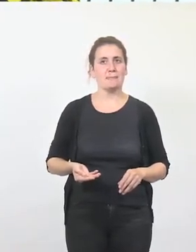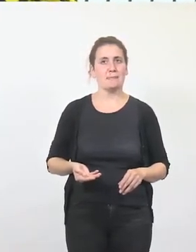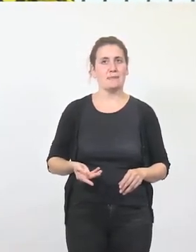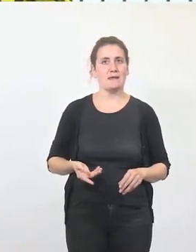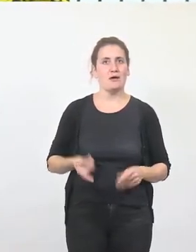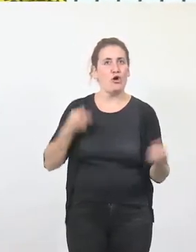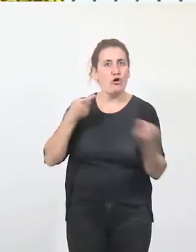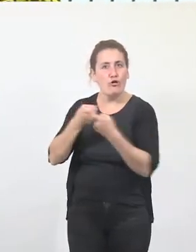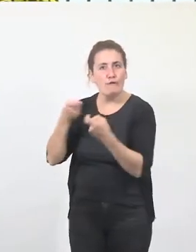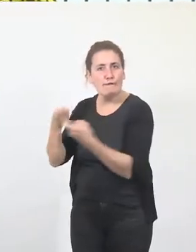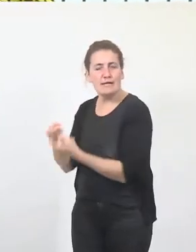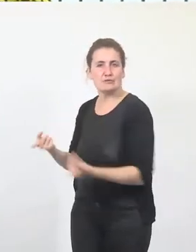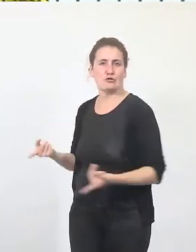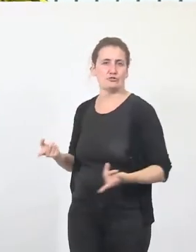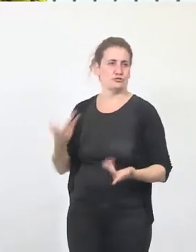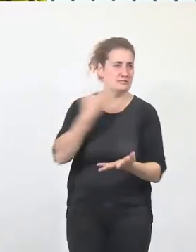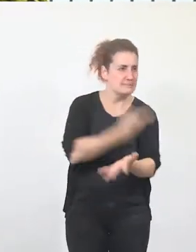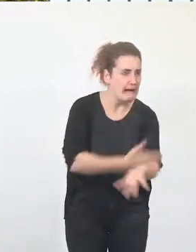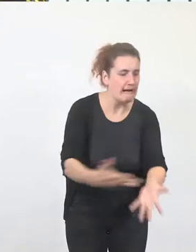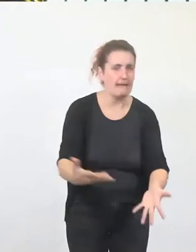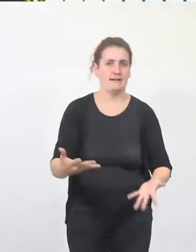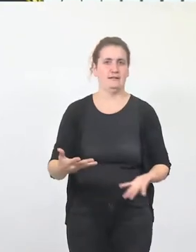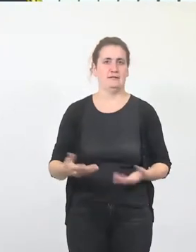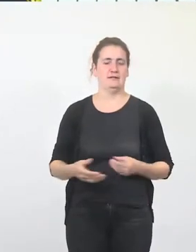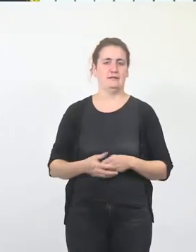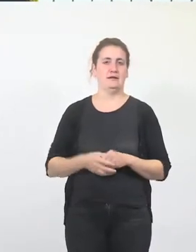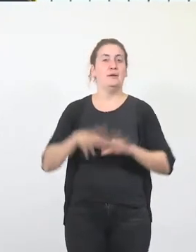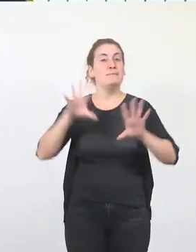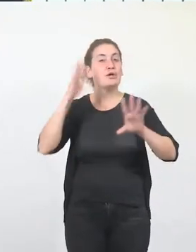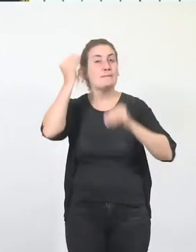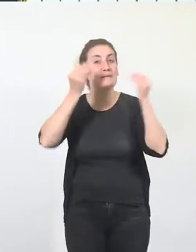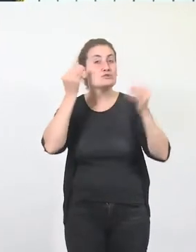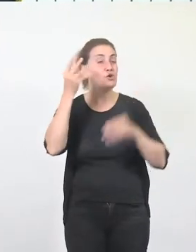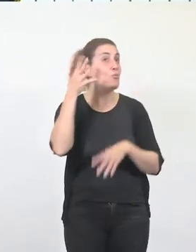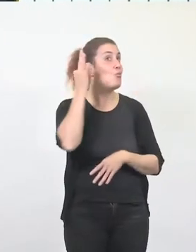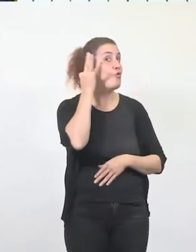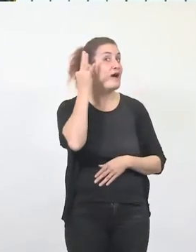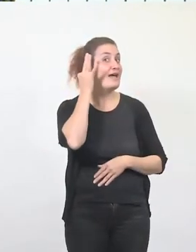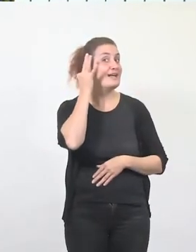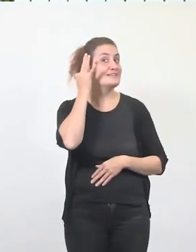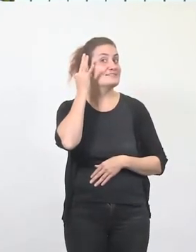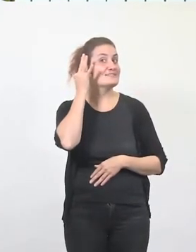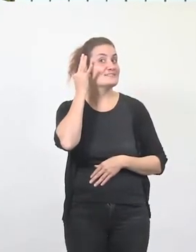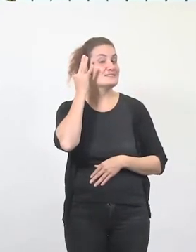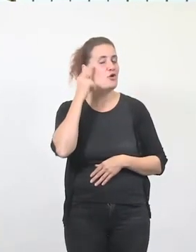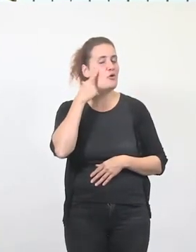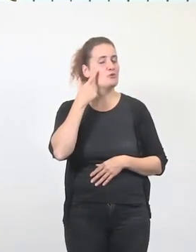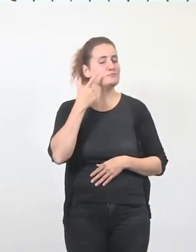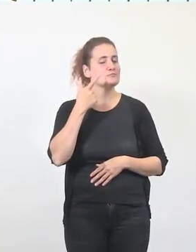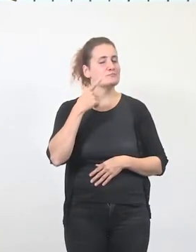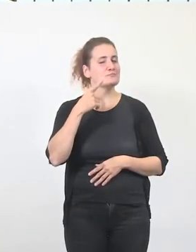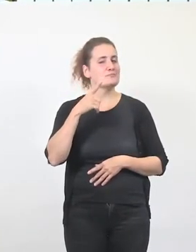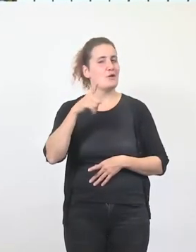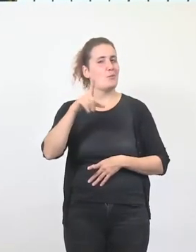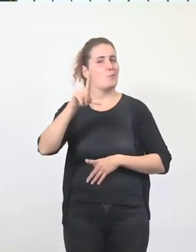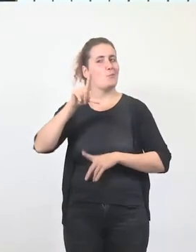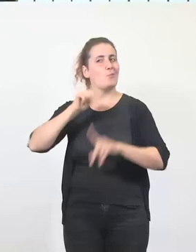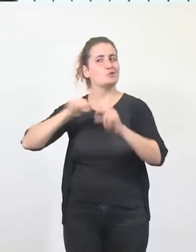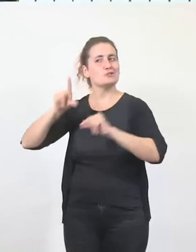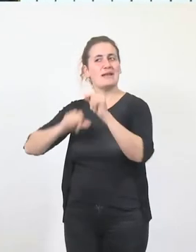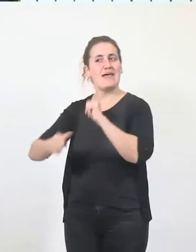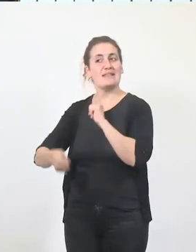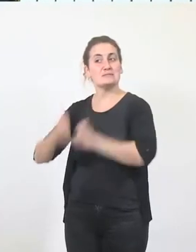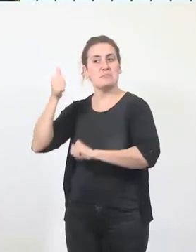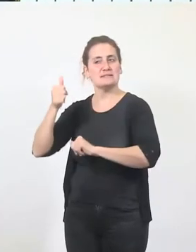los conflictos, sangre, pero yo creo que las mujeres tienen más posibilidad de pensar en